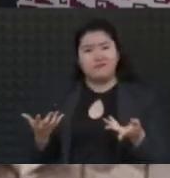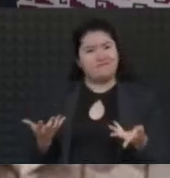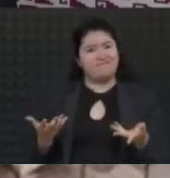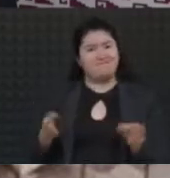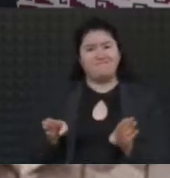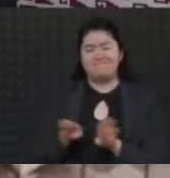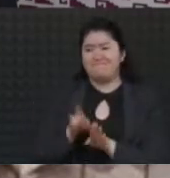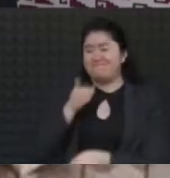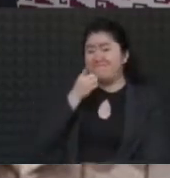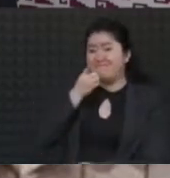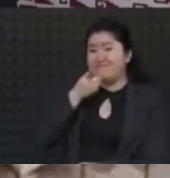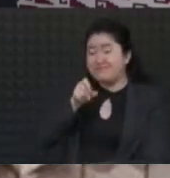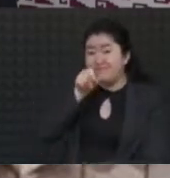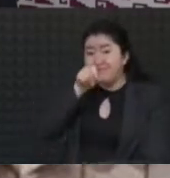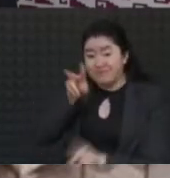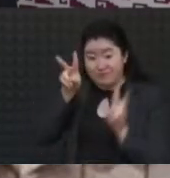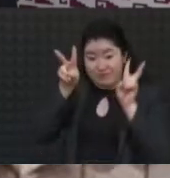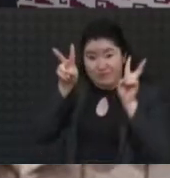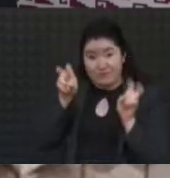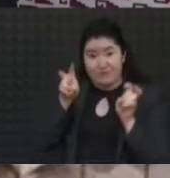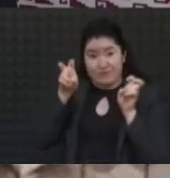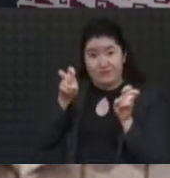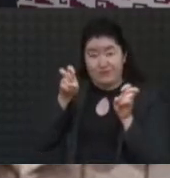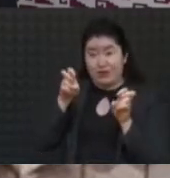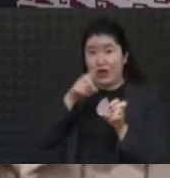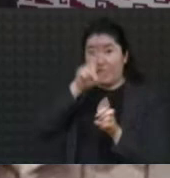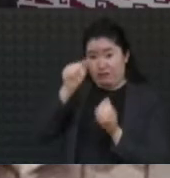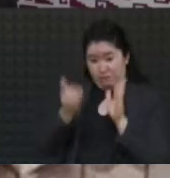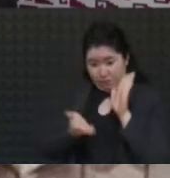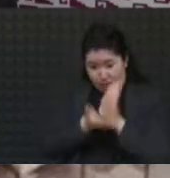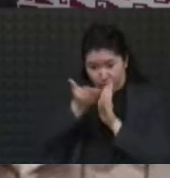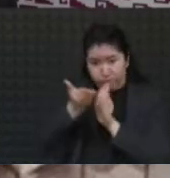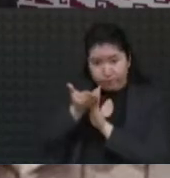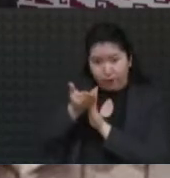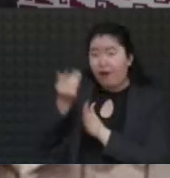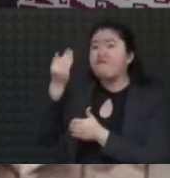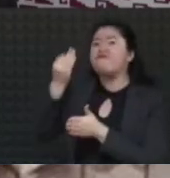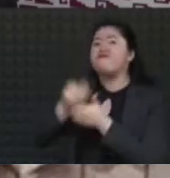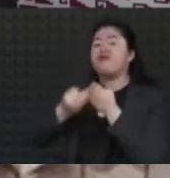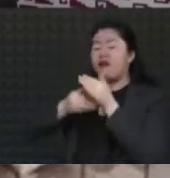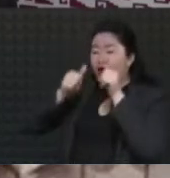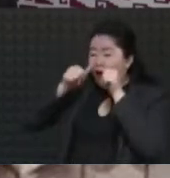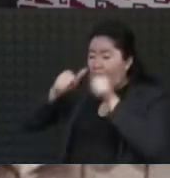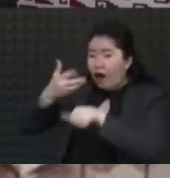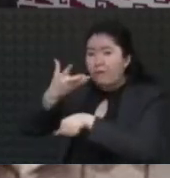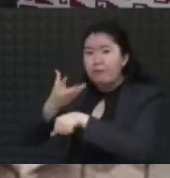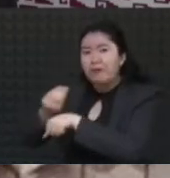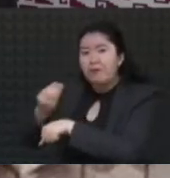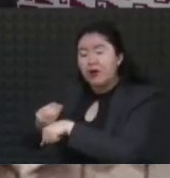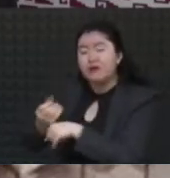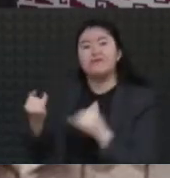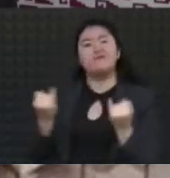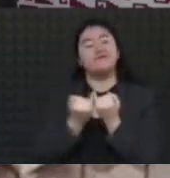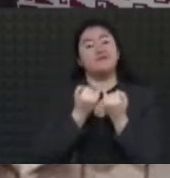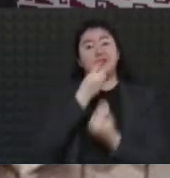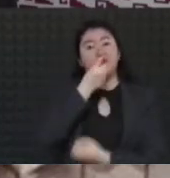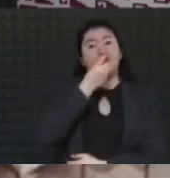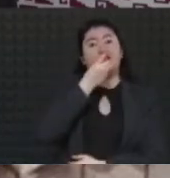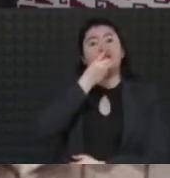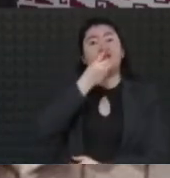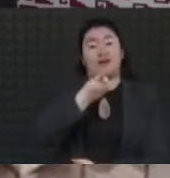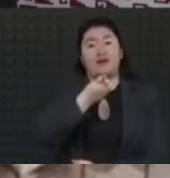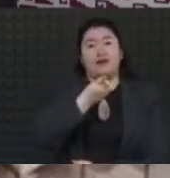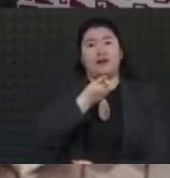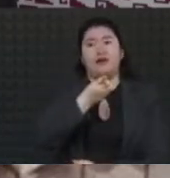doctora. Y además acusan que DNB perdió documentación importante que envió a